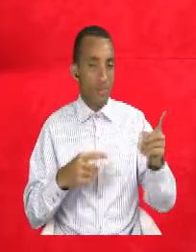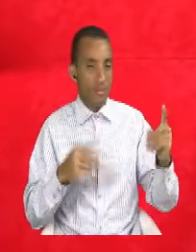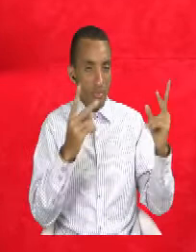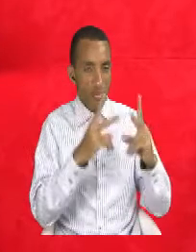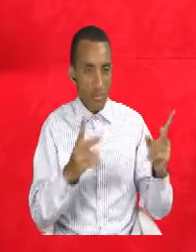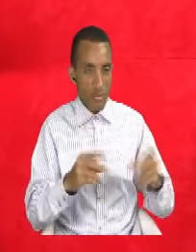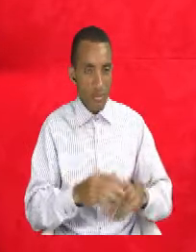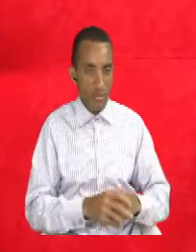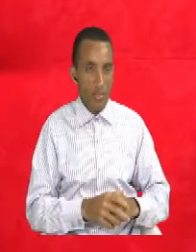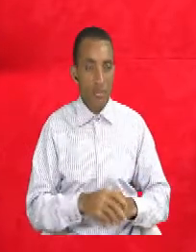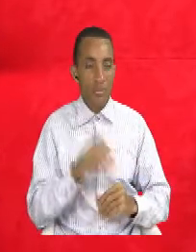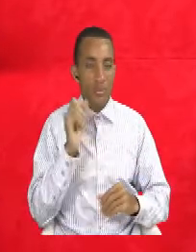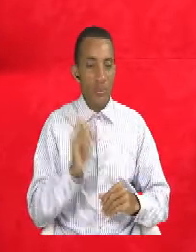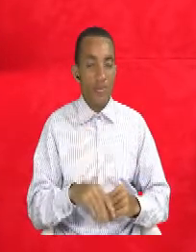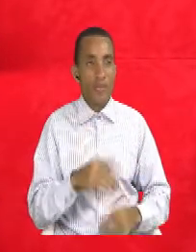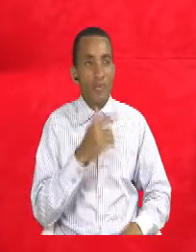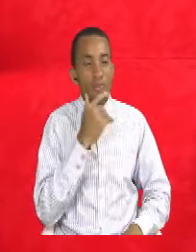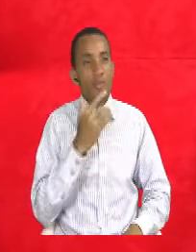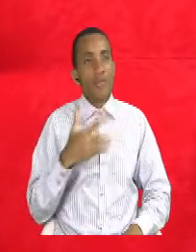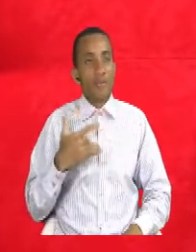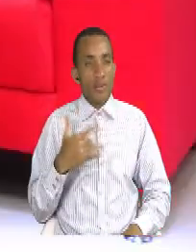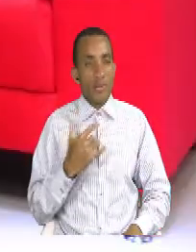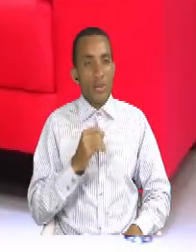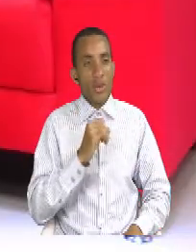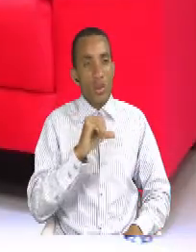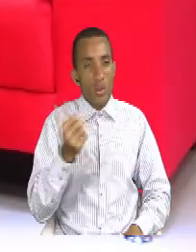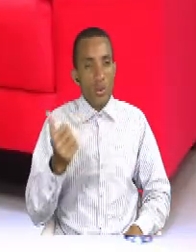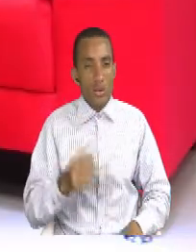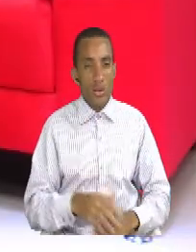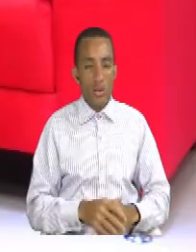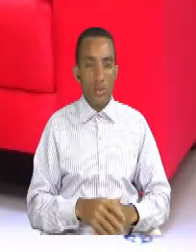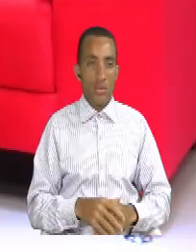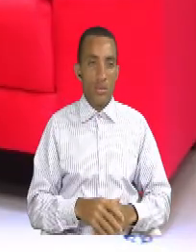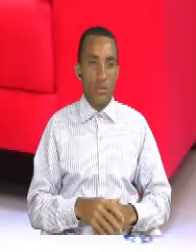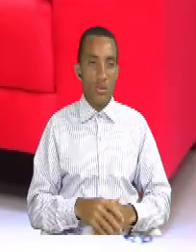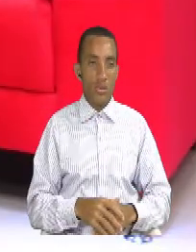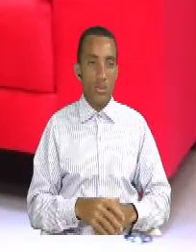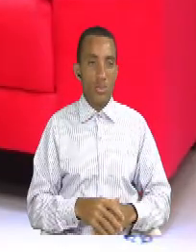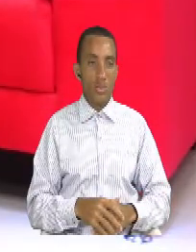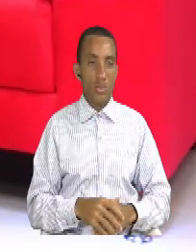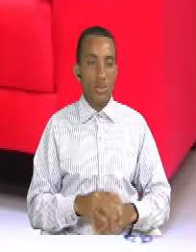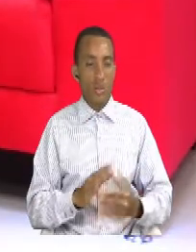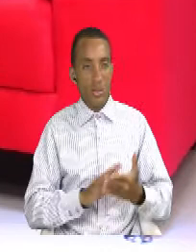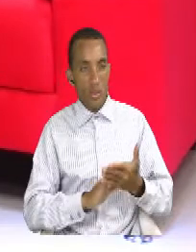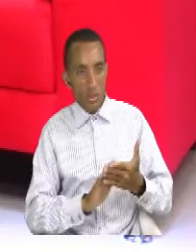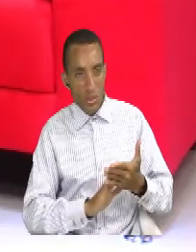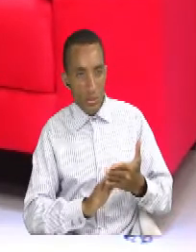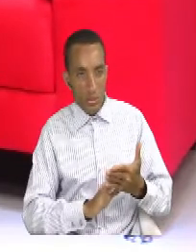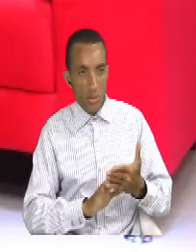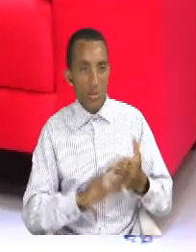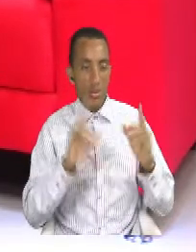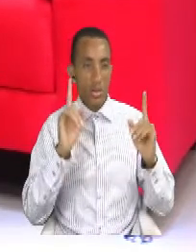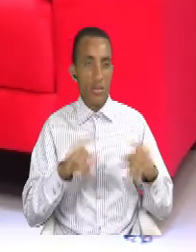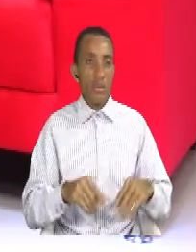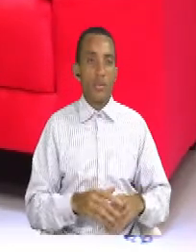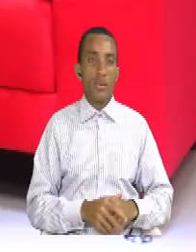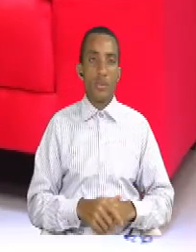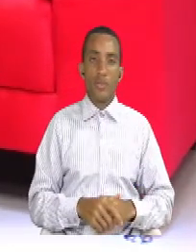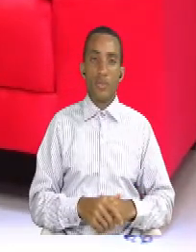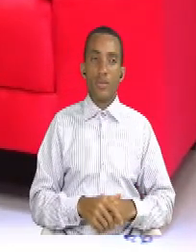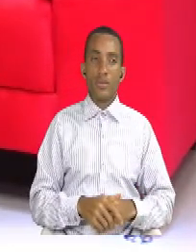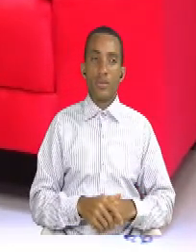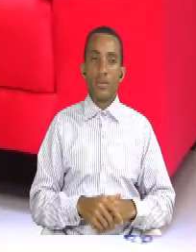encuentren un sentido, una... otras alternativas, sí, de solución. Sí, respuesta.